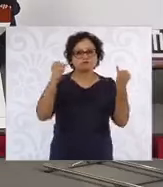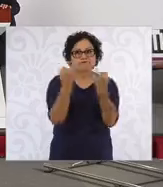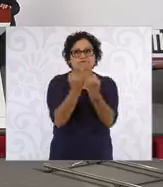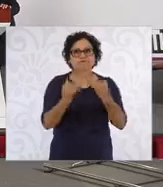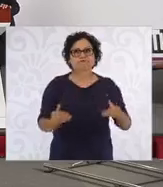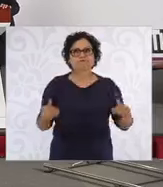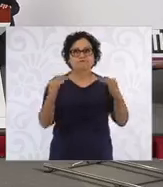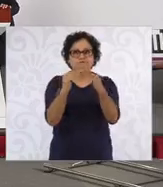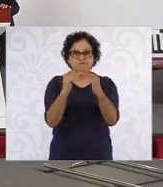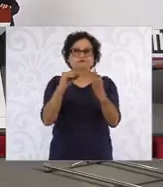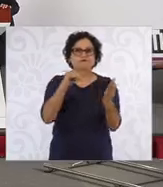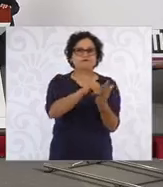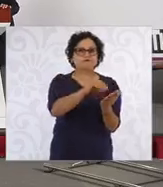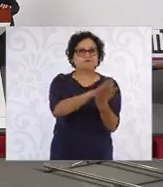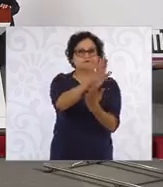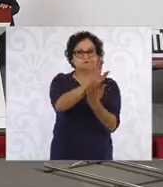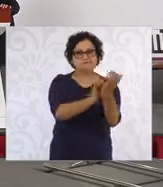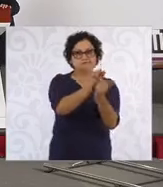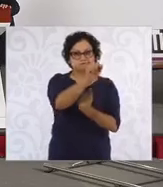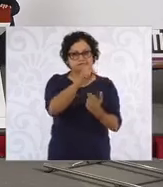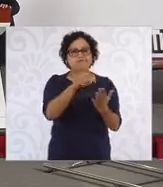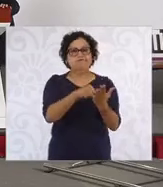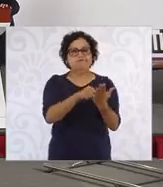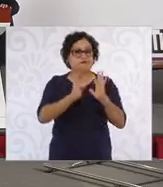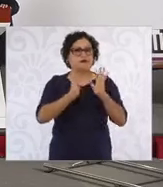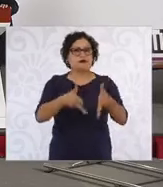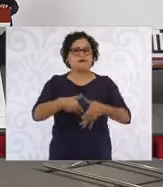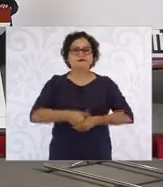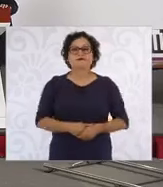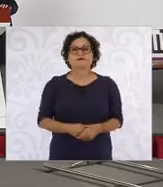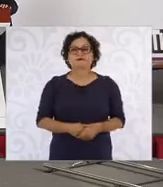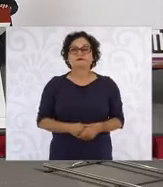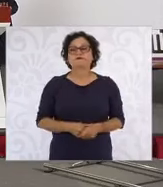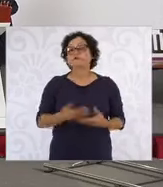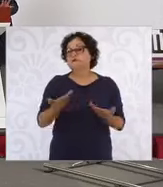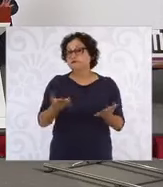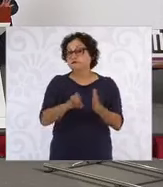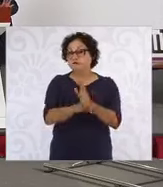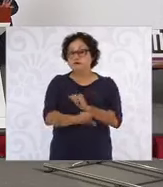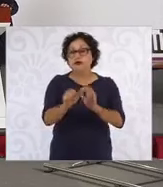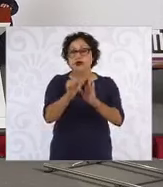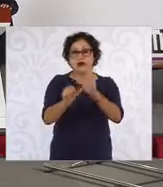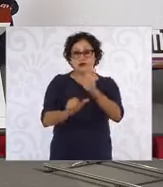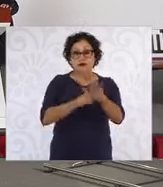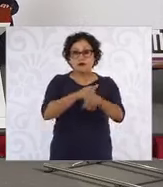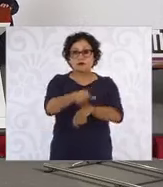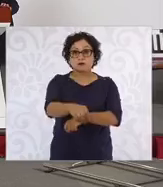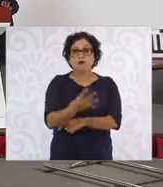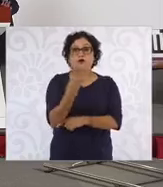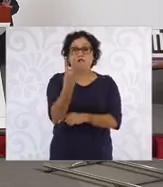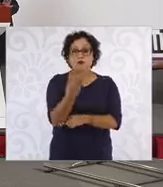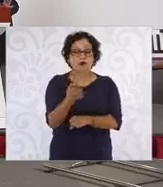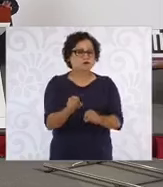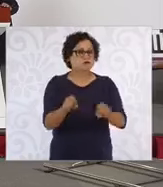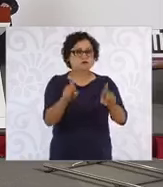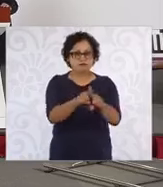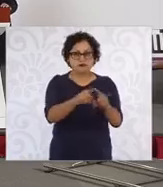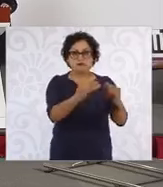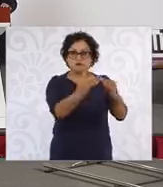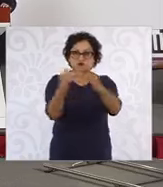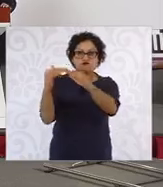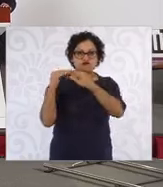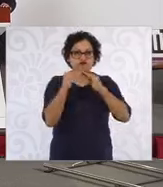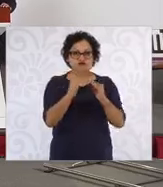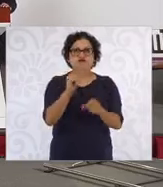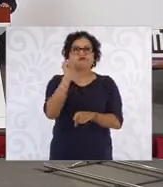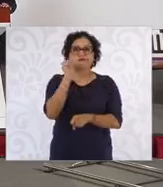constitucional. Adelante. Bueno, es el artículo cuarto, ahí se establece la igualdad sustantiva, que es la igualdad en